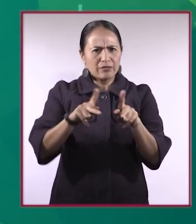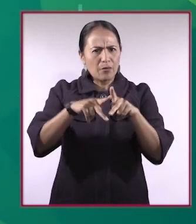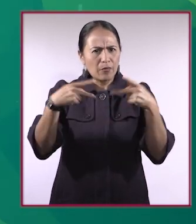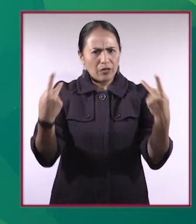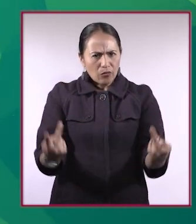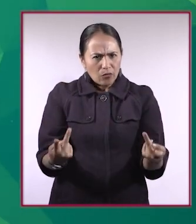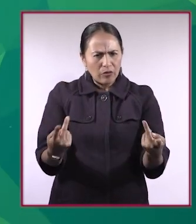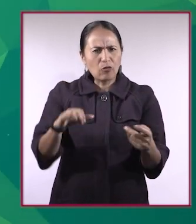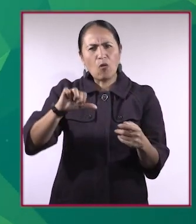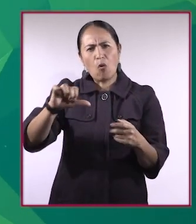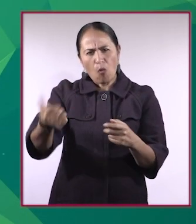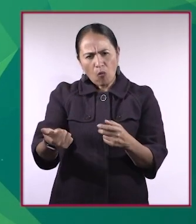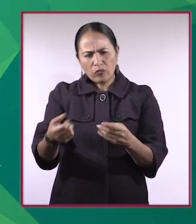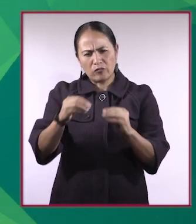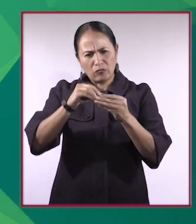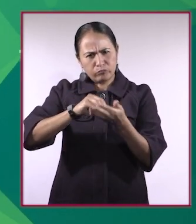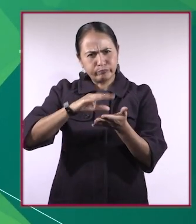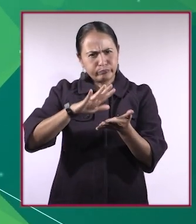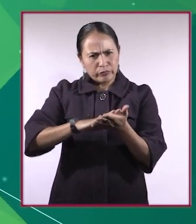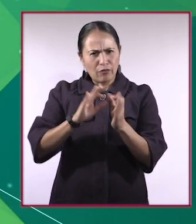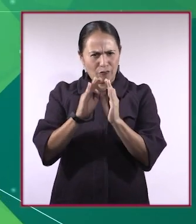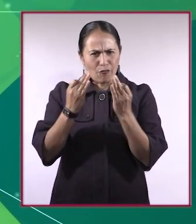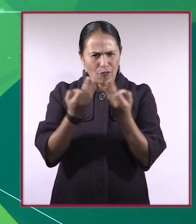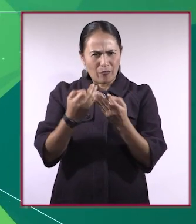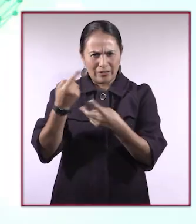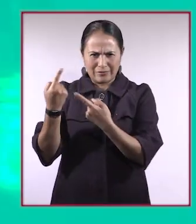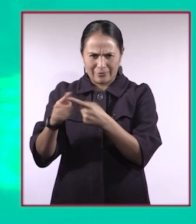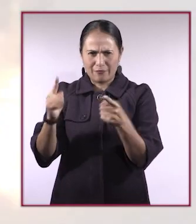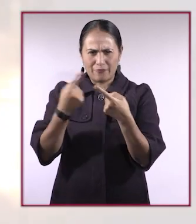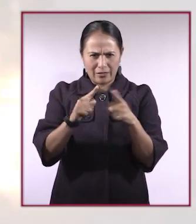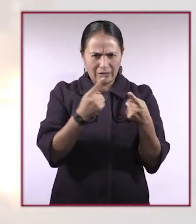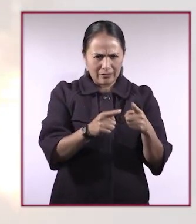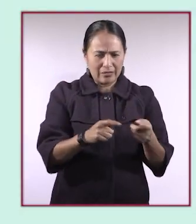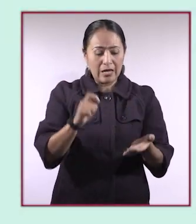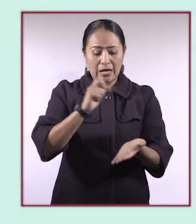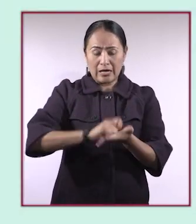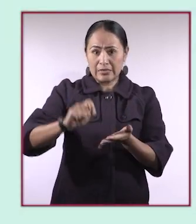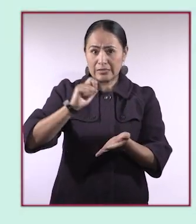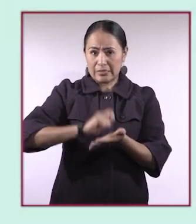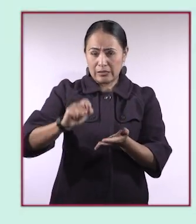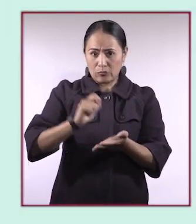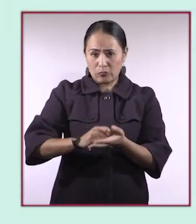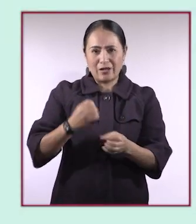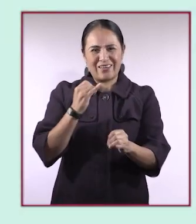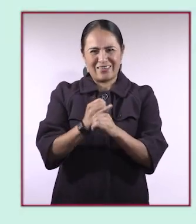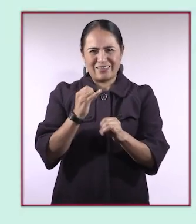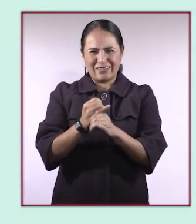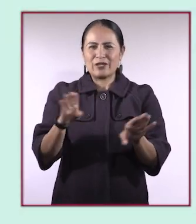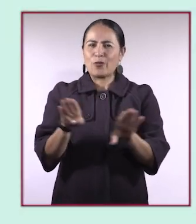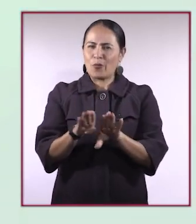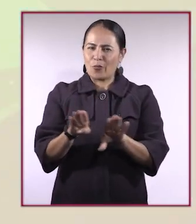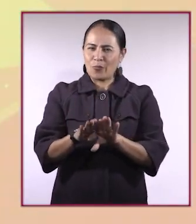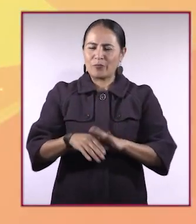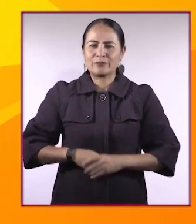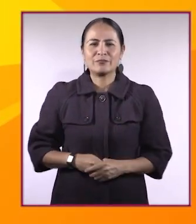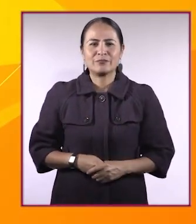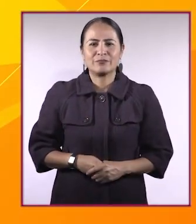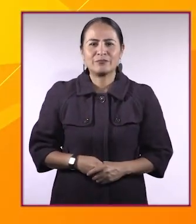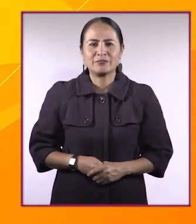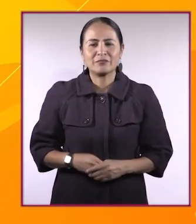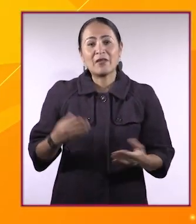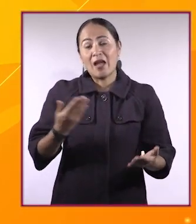libros, revistas, periódicos y otros soportes impresos. La escritura y su soporte